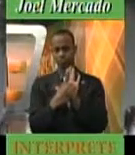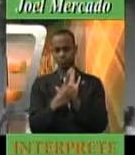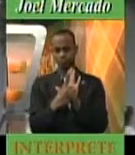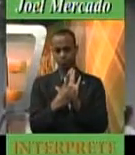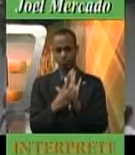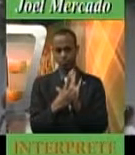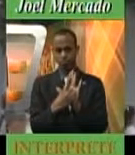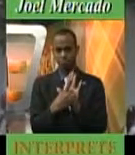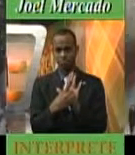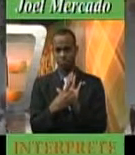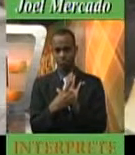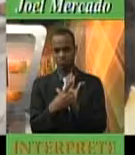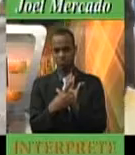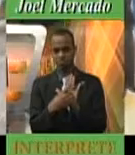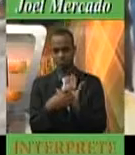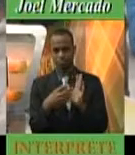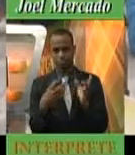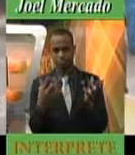discapacidad que